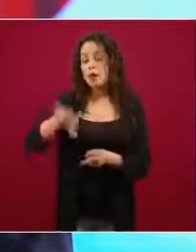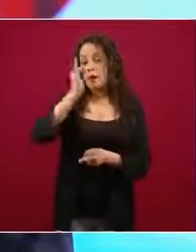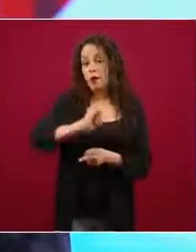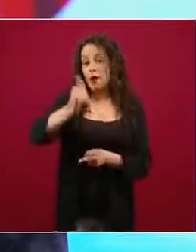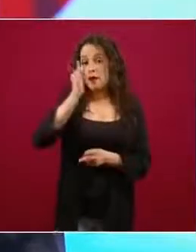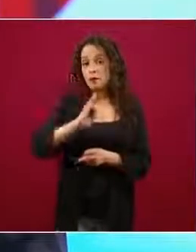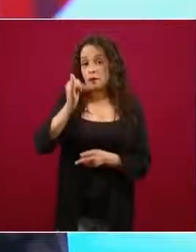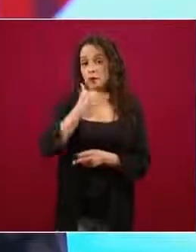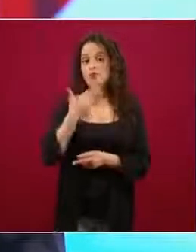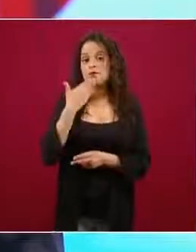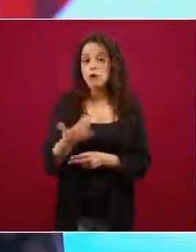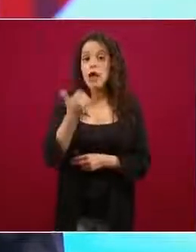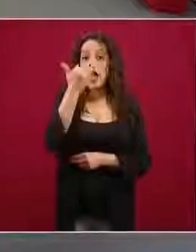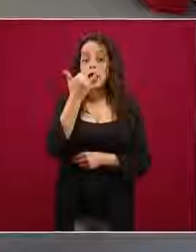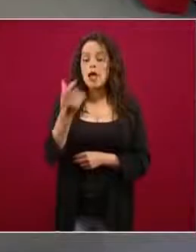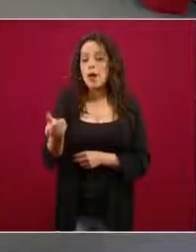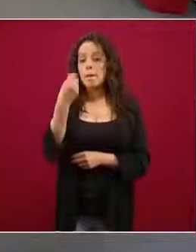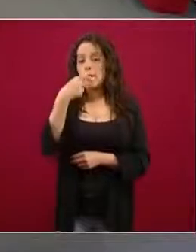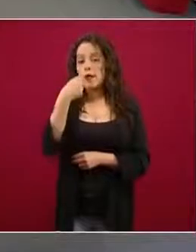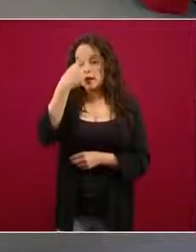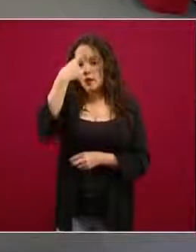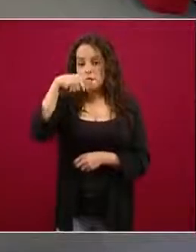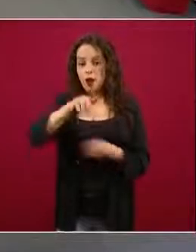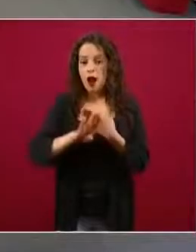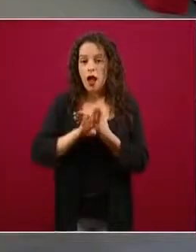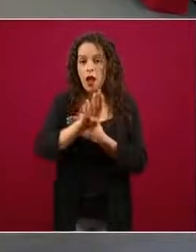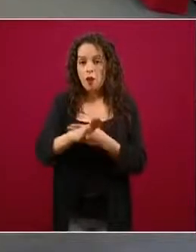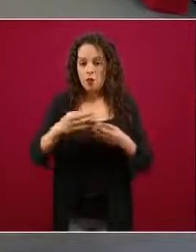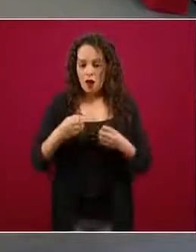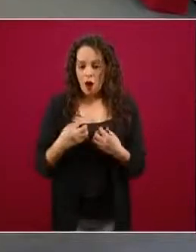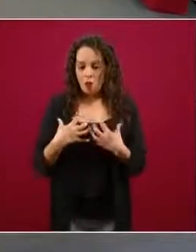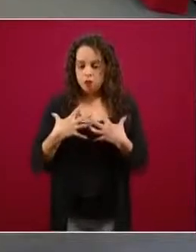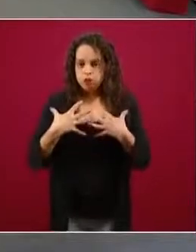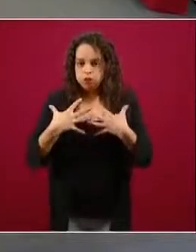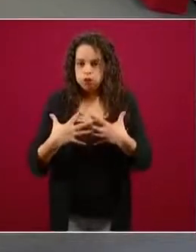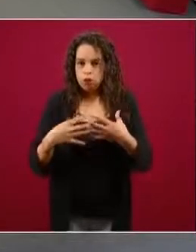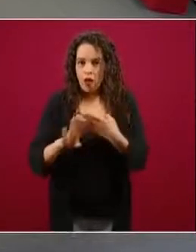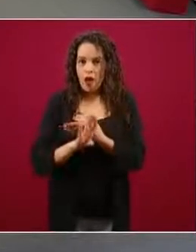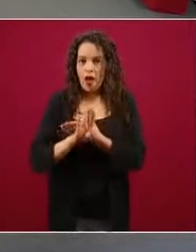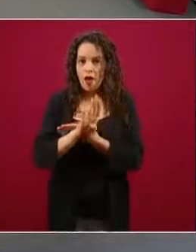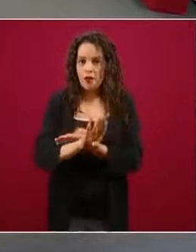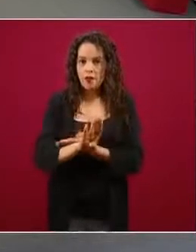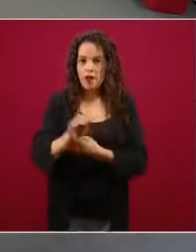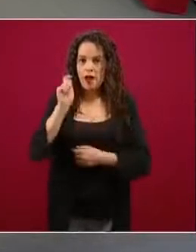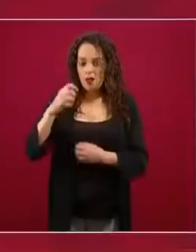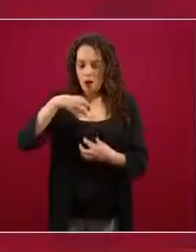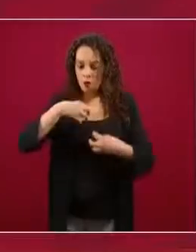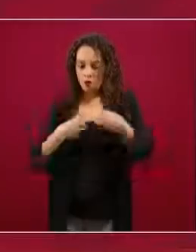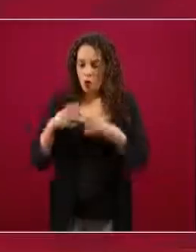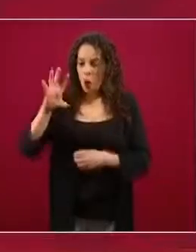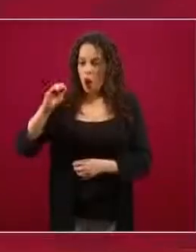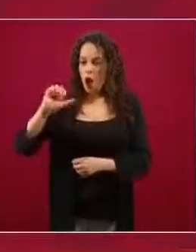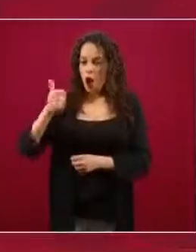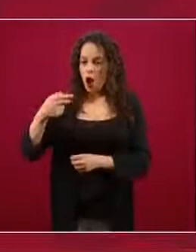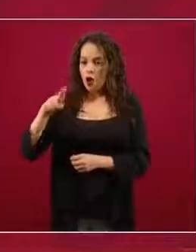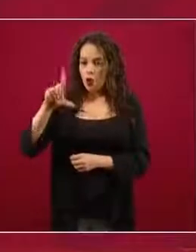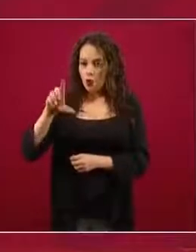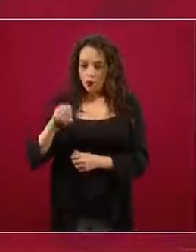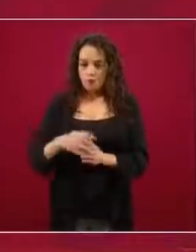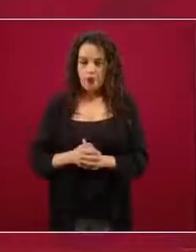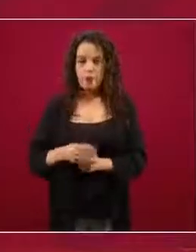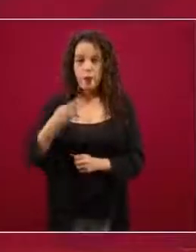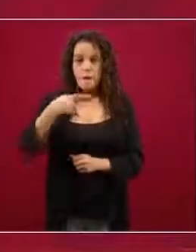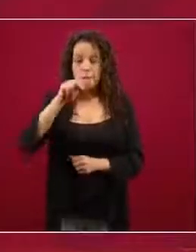antiinflamatorios e inhibidores de la coagulación. Pero en una persona críticamente enferma, la experiencia médica, la